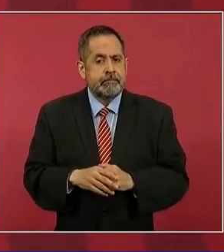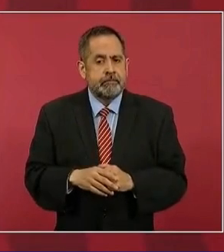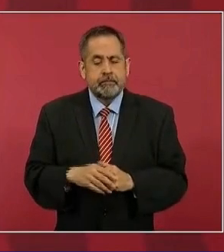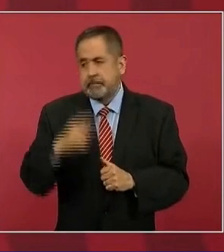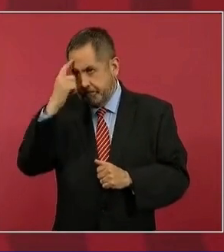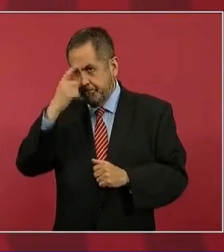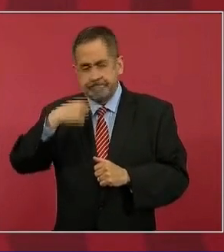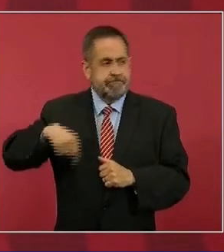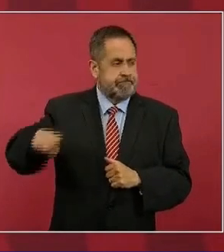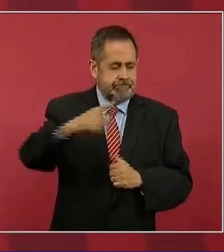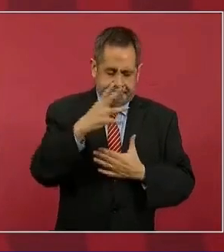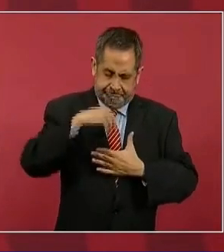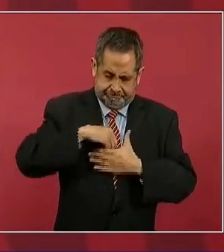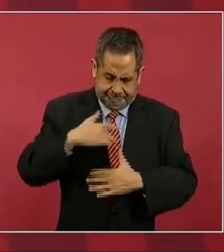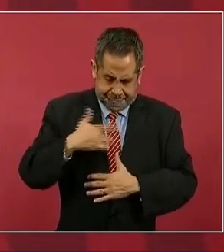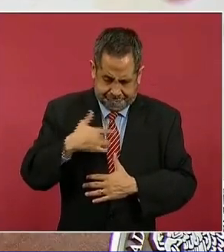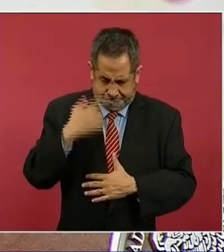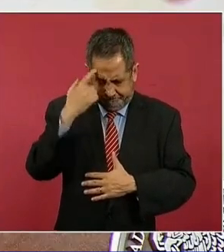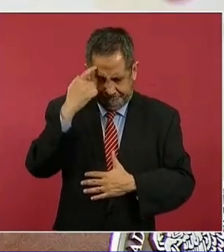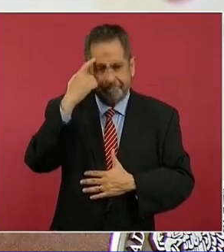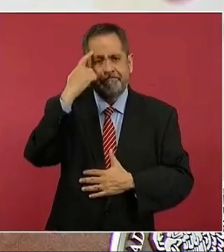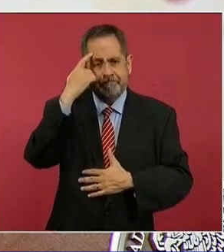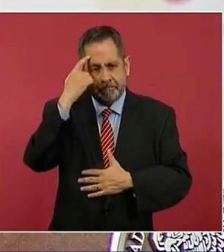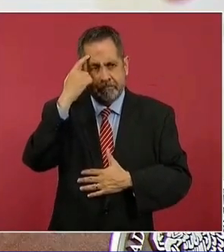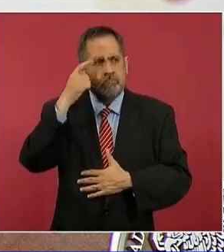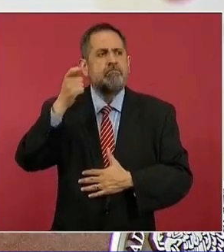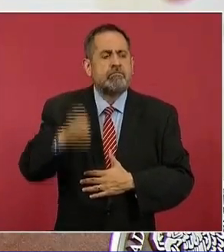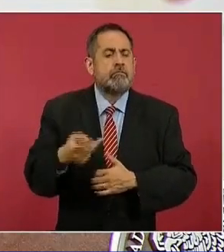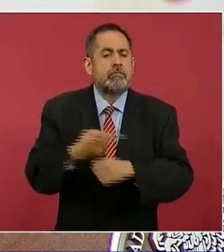internalice una realidad.